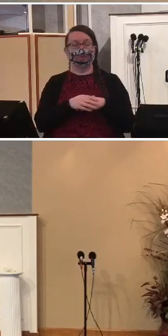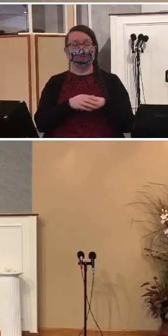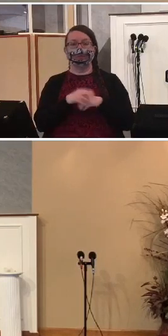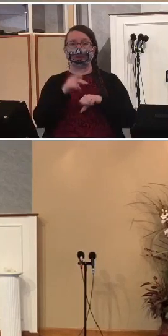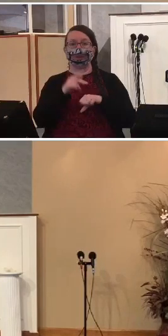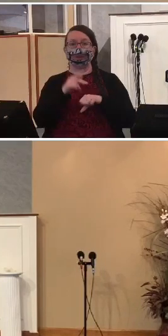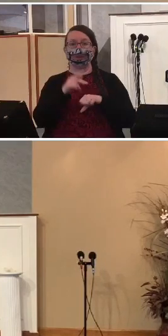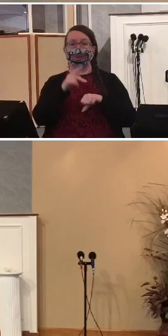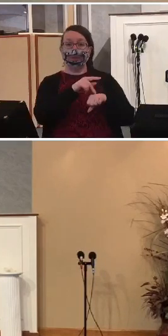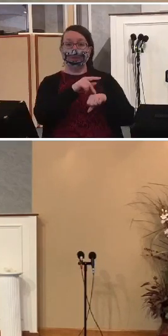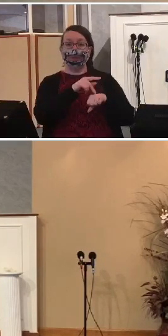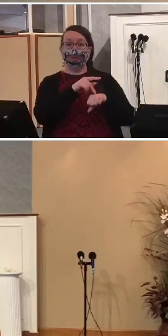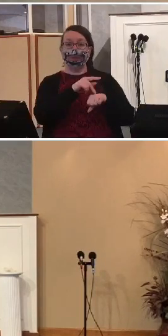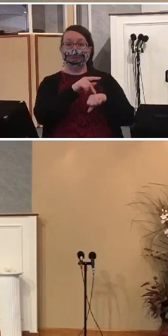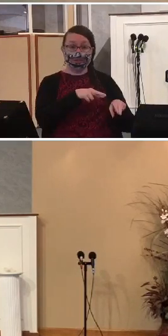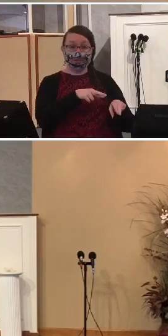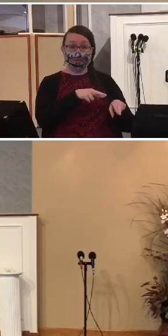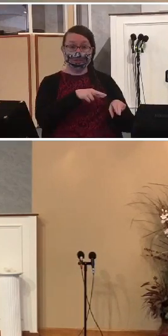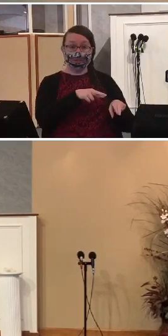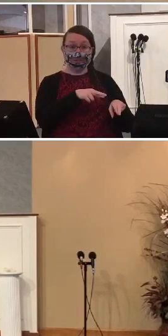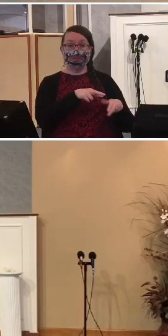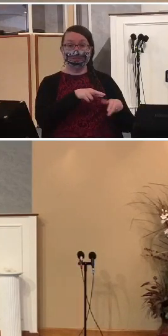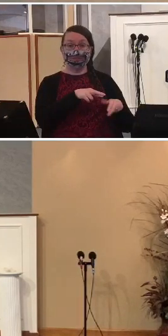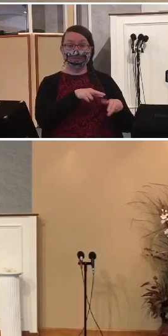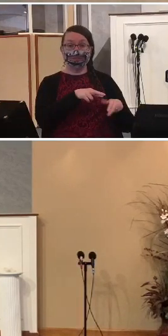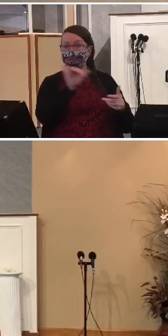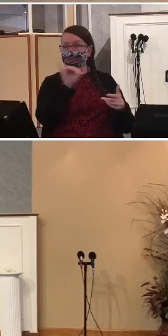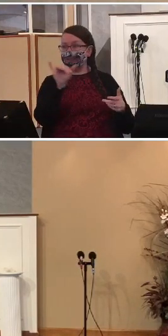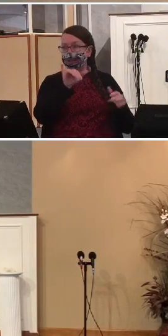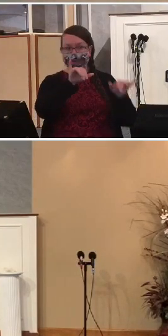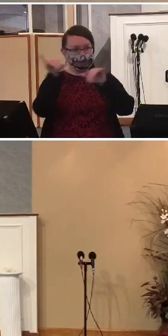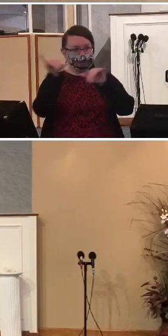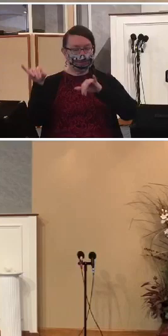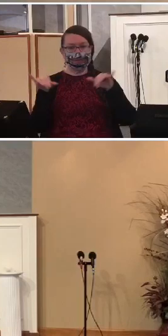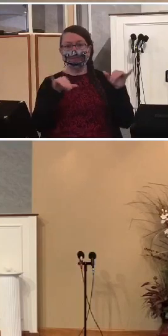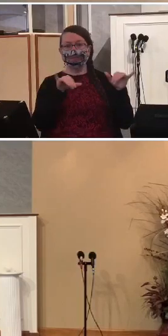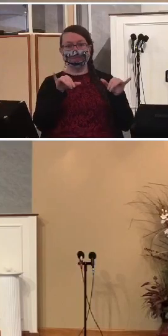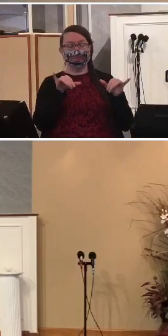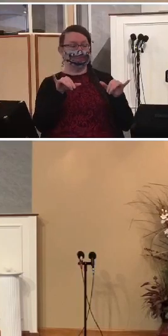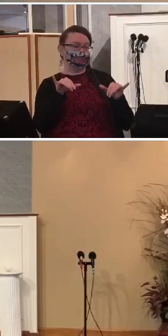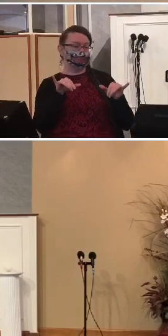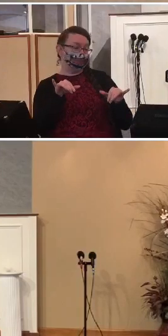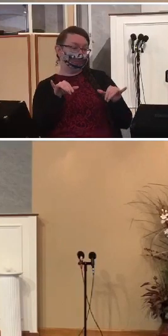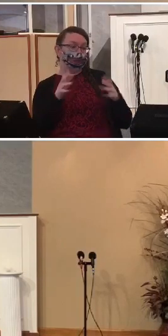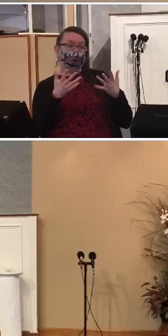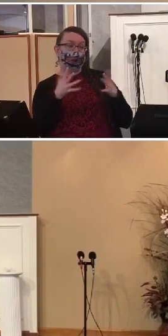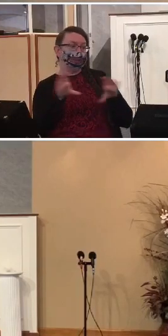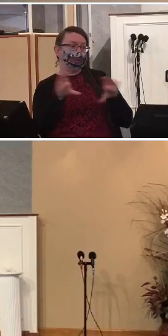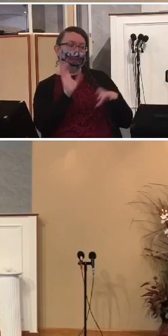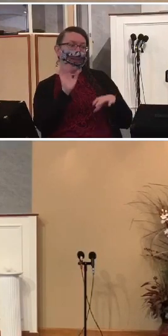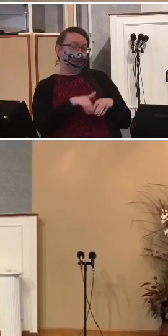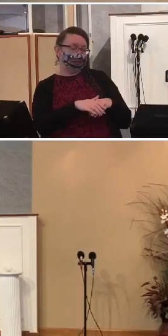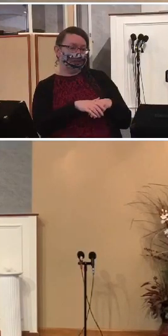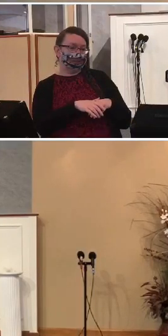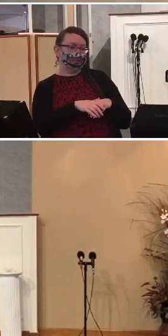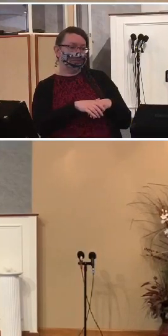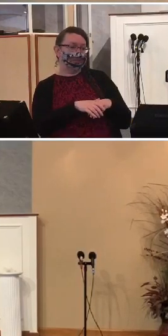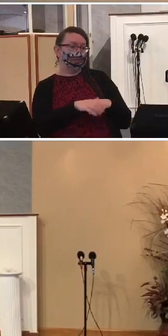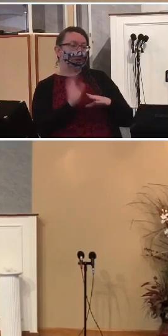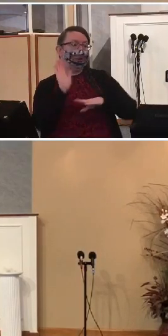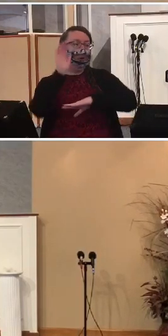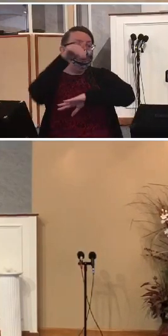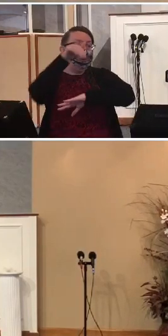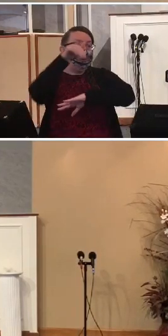fue la misma respuesta que nosotros le hubiésemos dicho. He estado ahí y pasó esto. Estuve ahí toda la